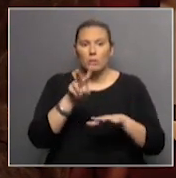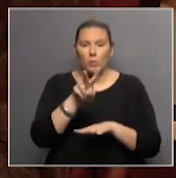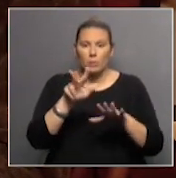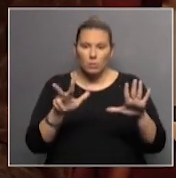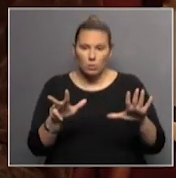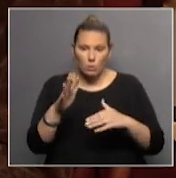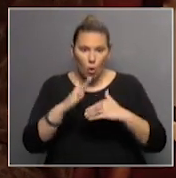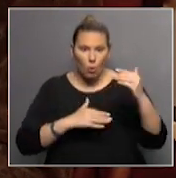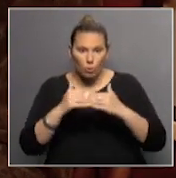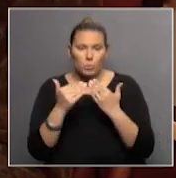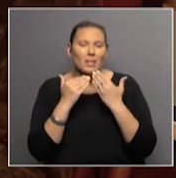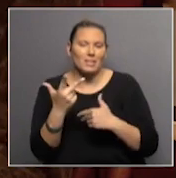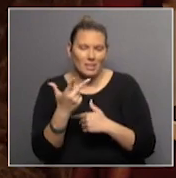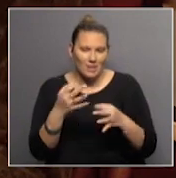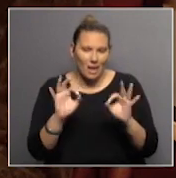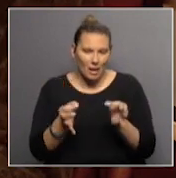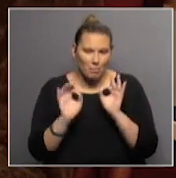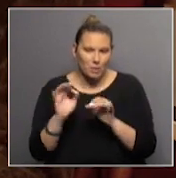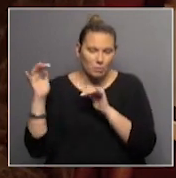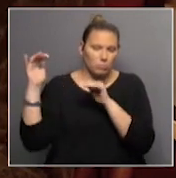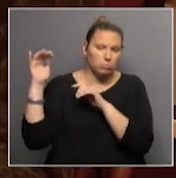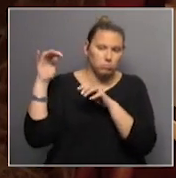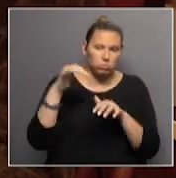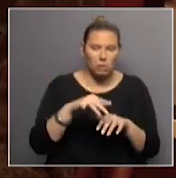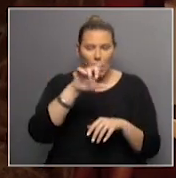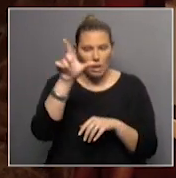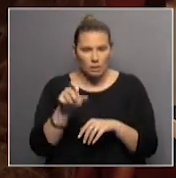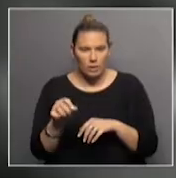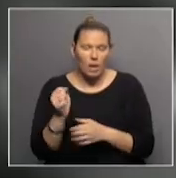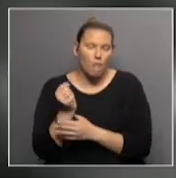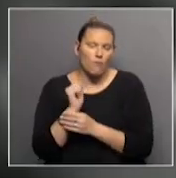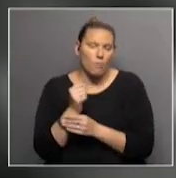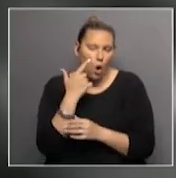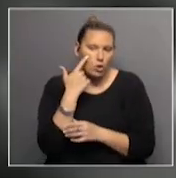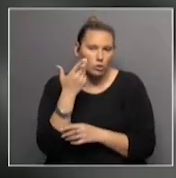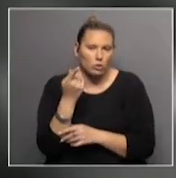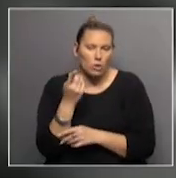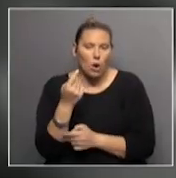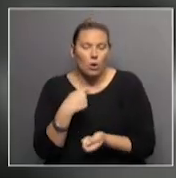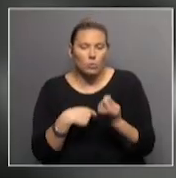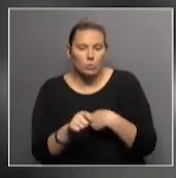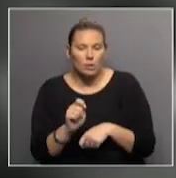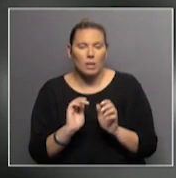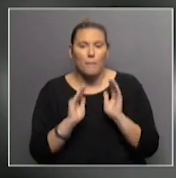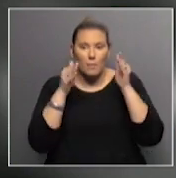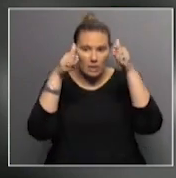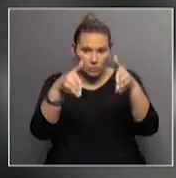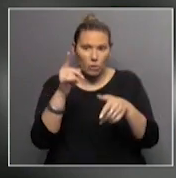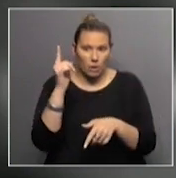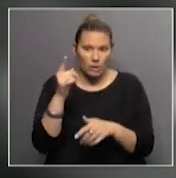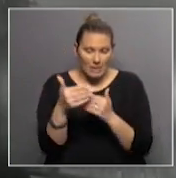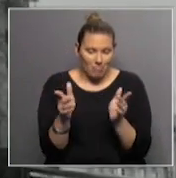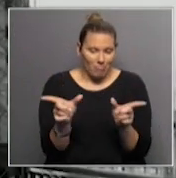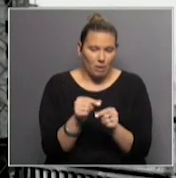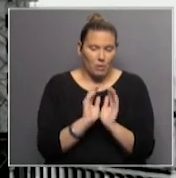a instancias de los hermanos Salvo, inmigrantes de Italia, famosos por sus tiendas en el Paso Molino, a la salida